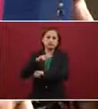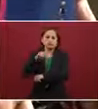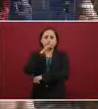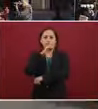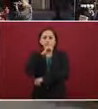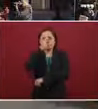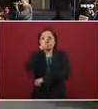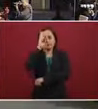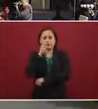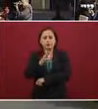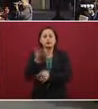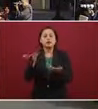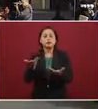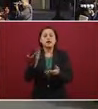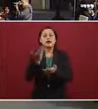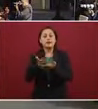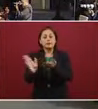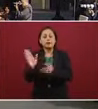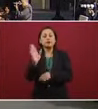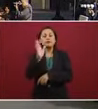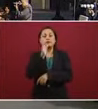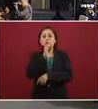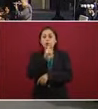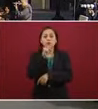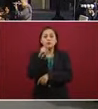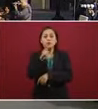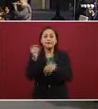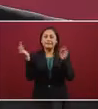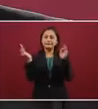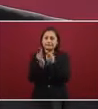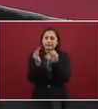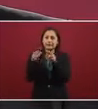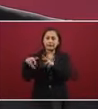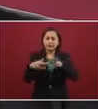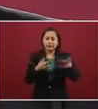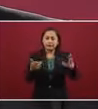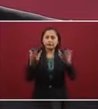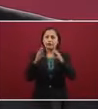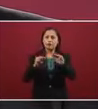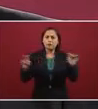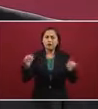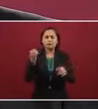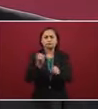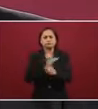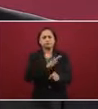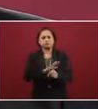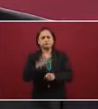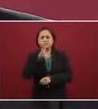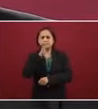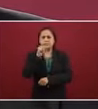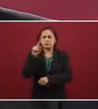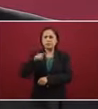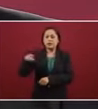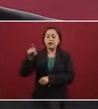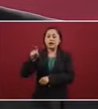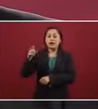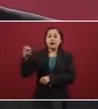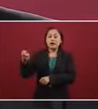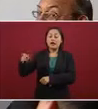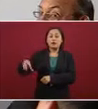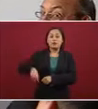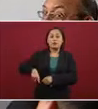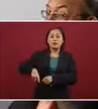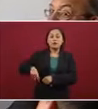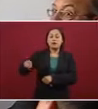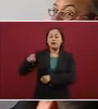de un afluente, de un río, de una cuenca y menos del mar. Está protegiendo el señor presidente Gurría Penagos, está